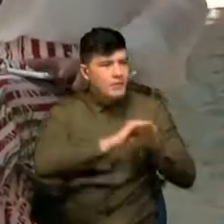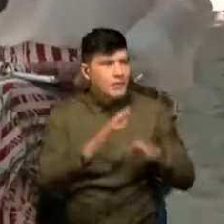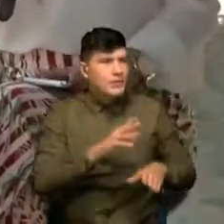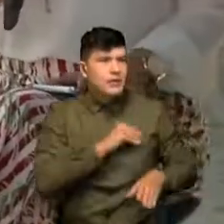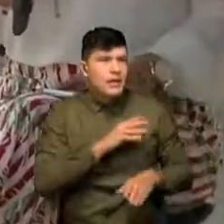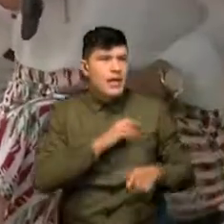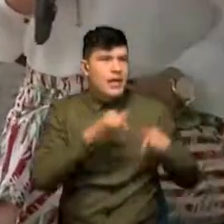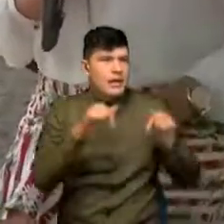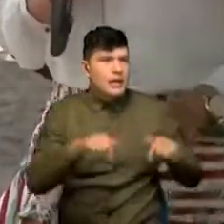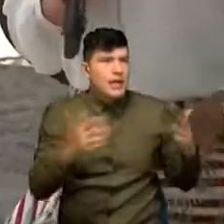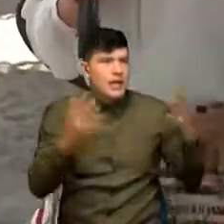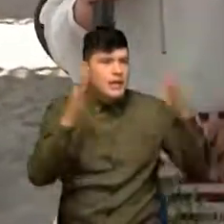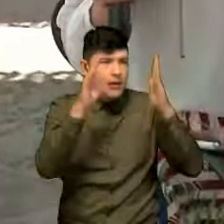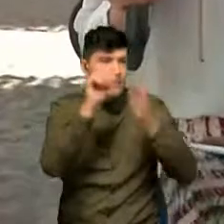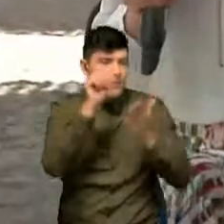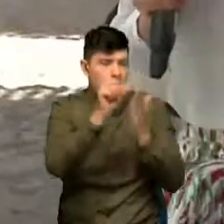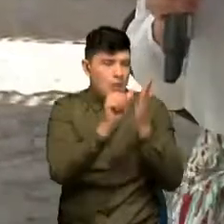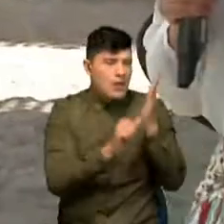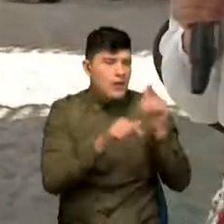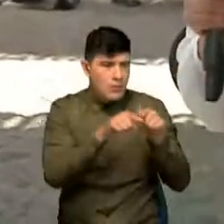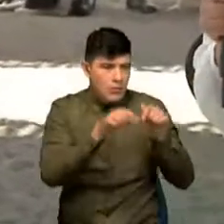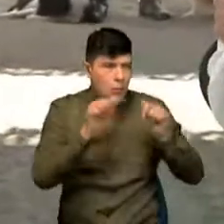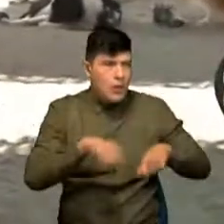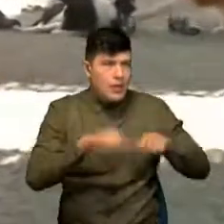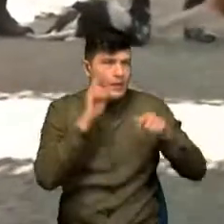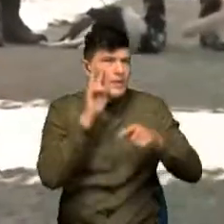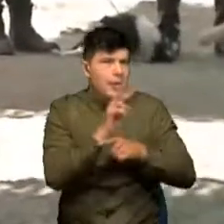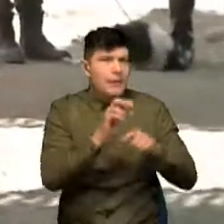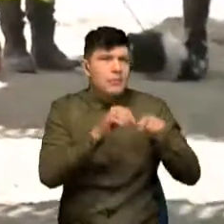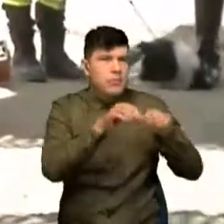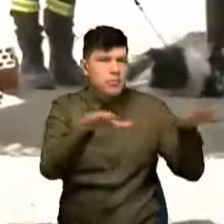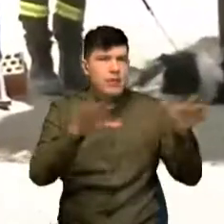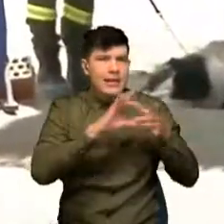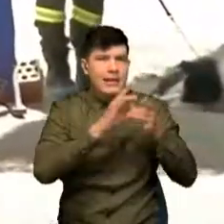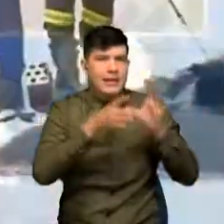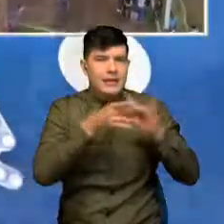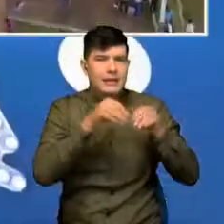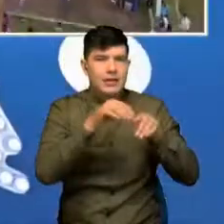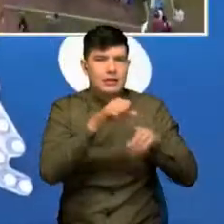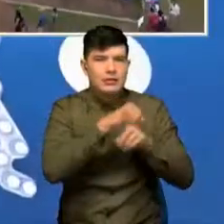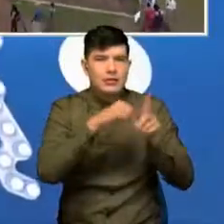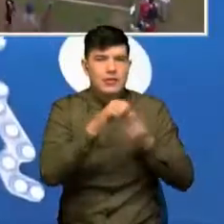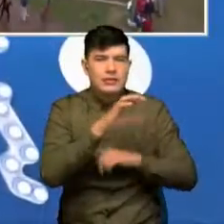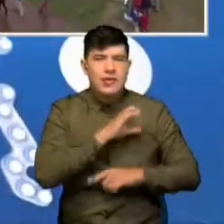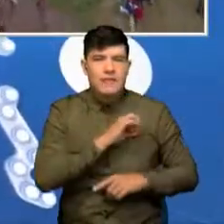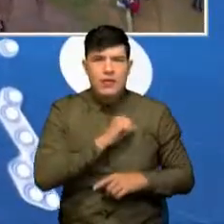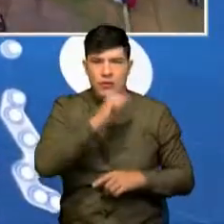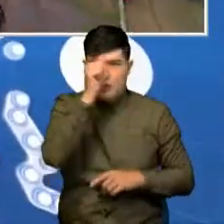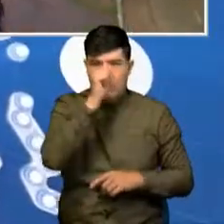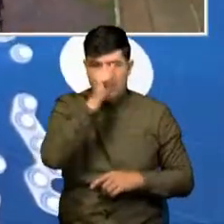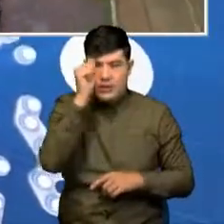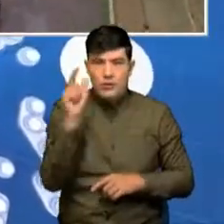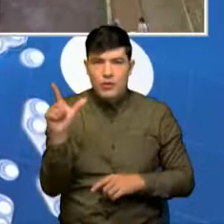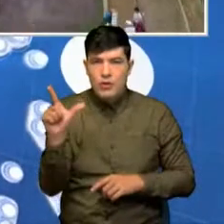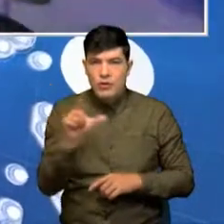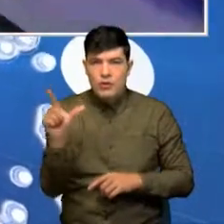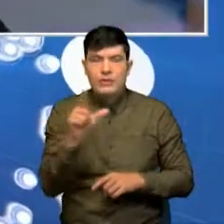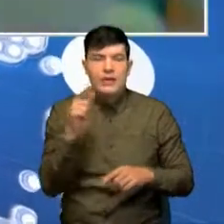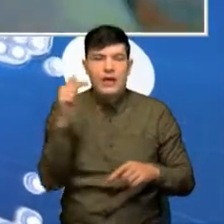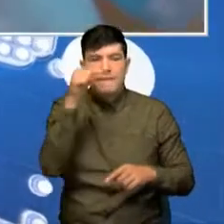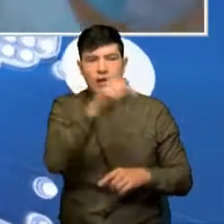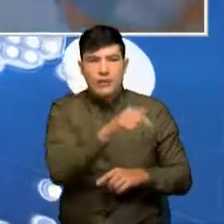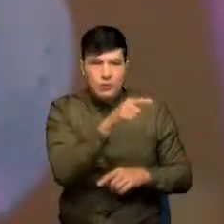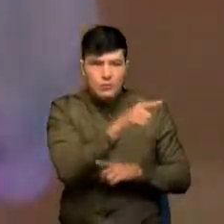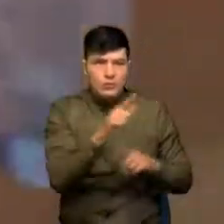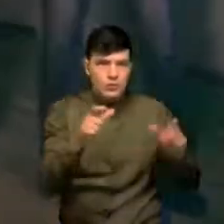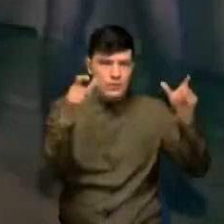la programación a través de redes sociales, los eventos, los conciertos principales, lo que es sábado, domingo y lunes estaremos abajo en la feria ganadera, también la exposición